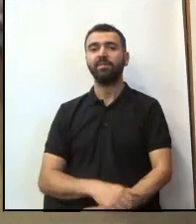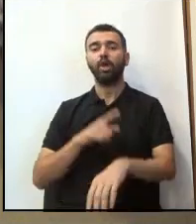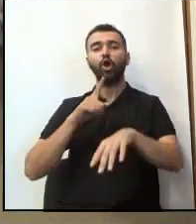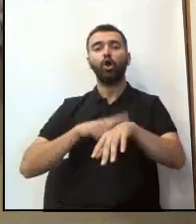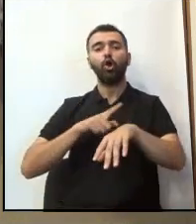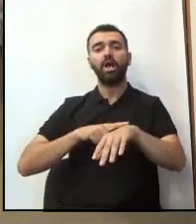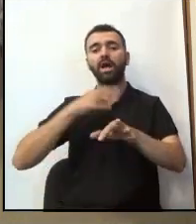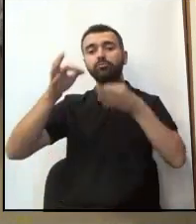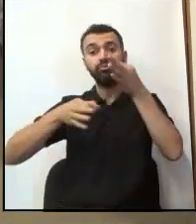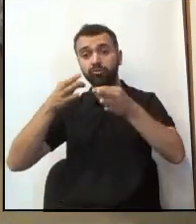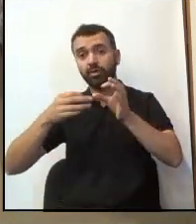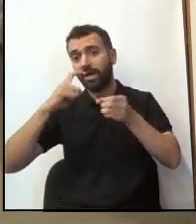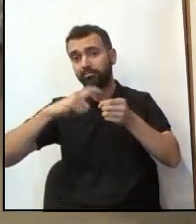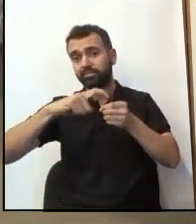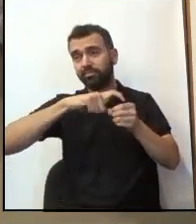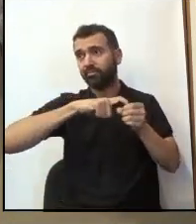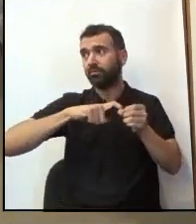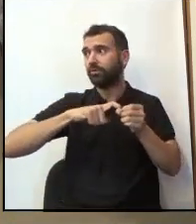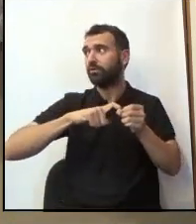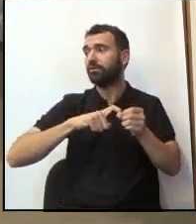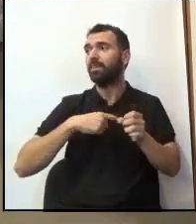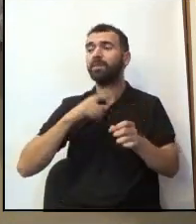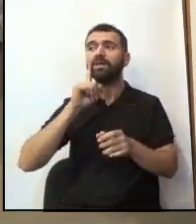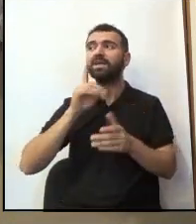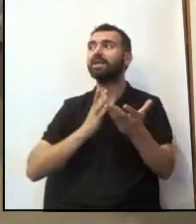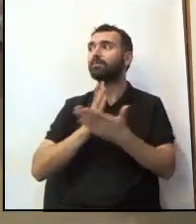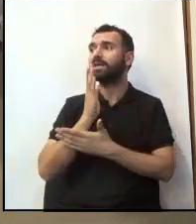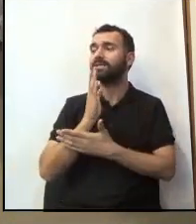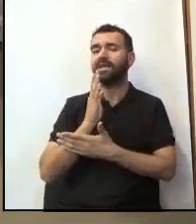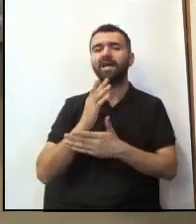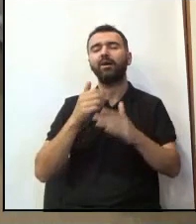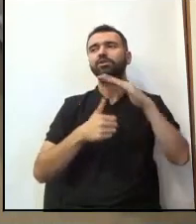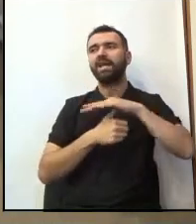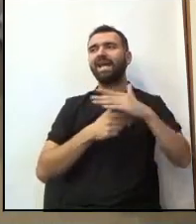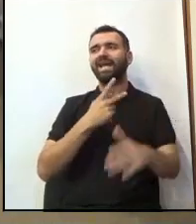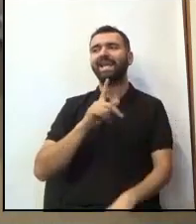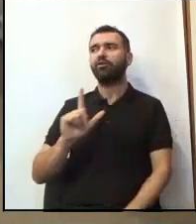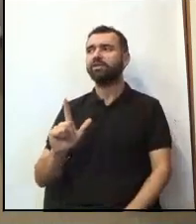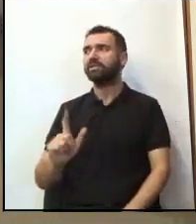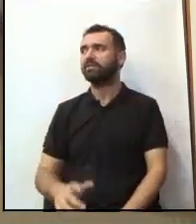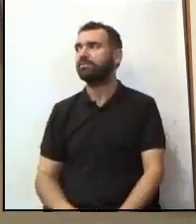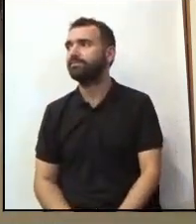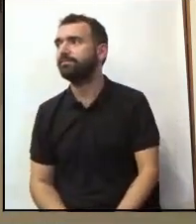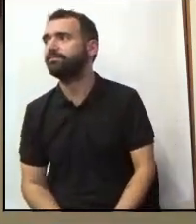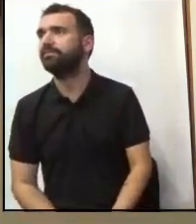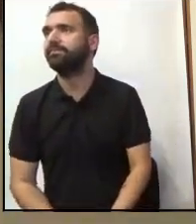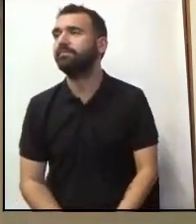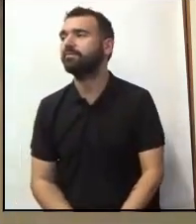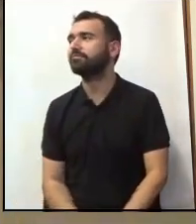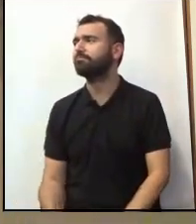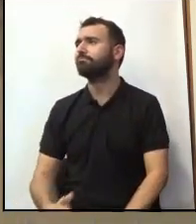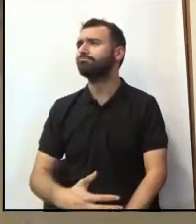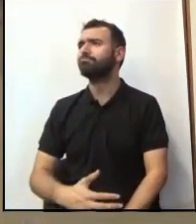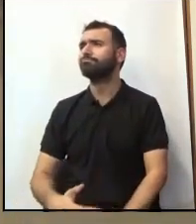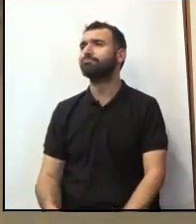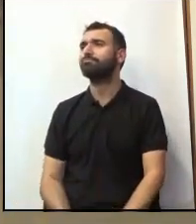incidentes, inscripciones, que no se me quede nadie fuera. ¿Quién parte? Concejala Lorenzini, como se ha hecho costumbre. Tenemos harto rato, ¿no? ¿Como